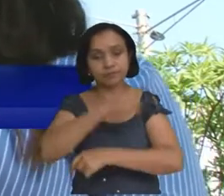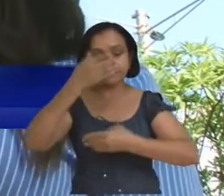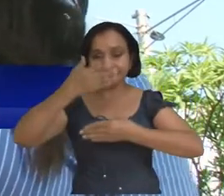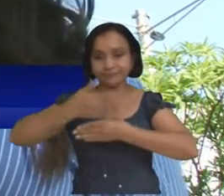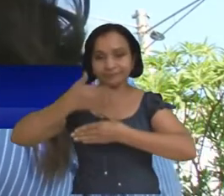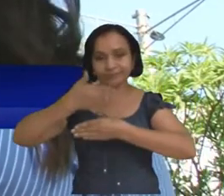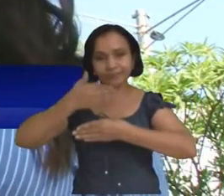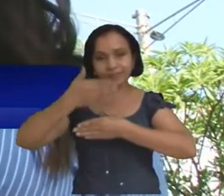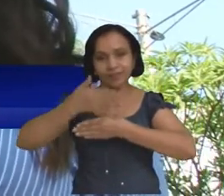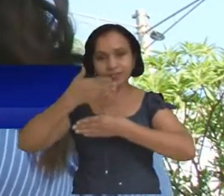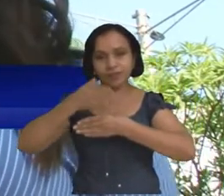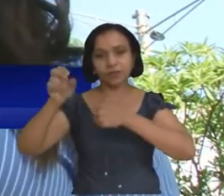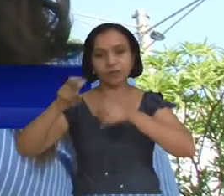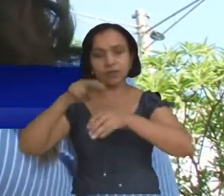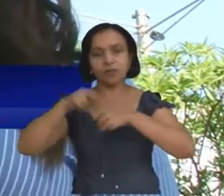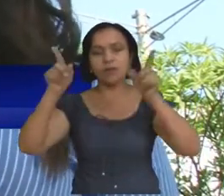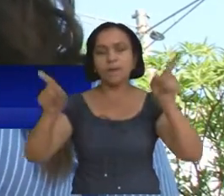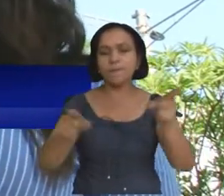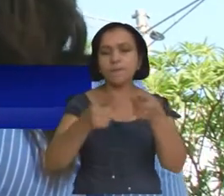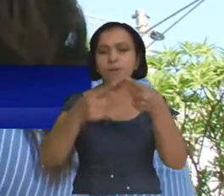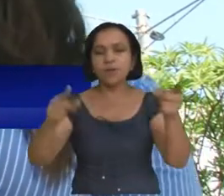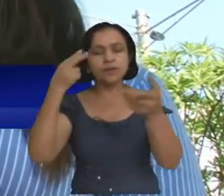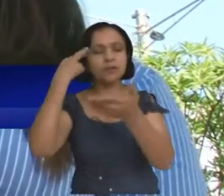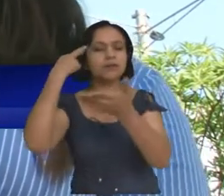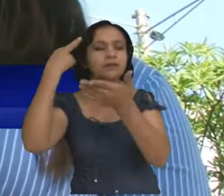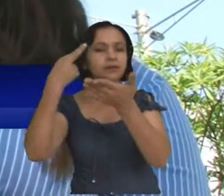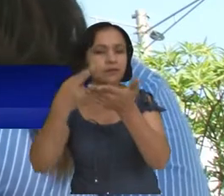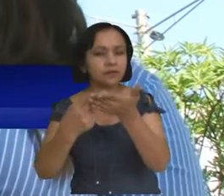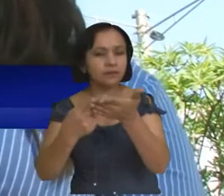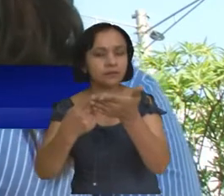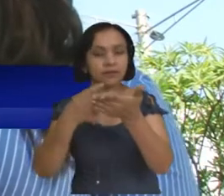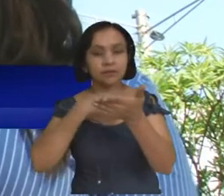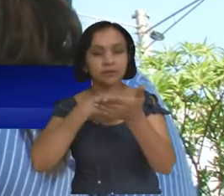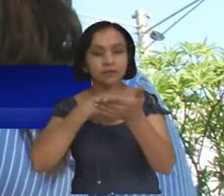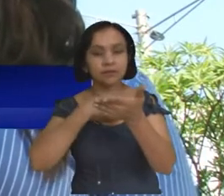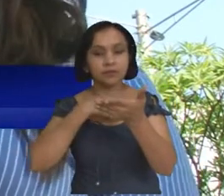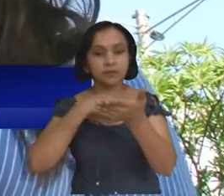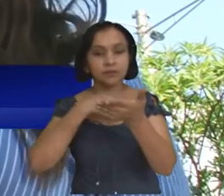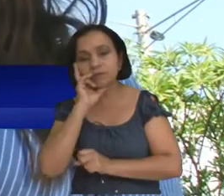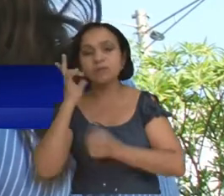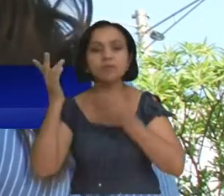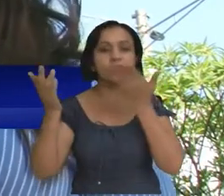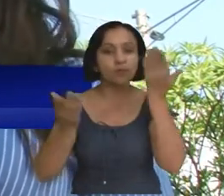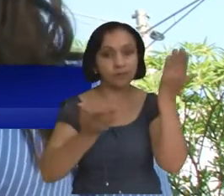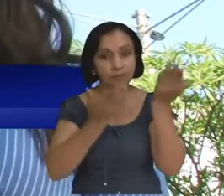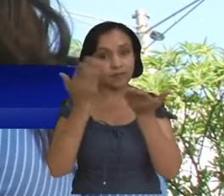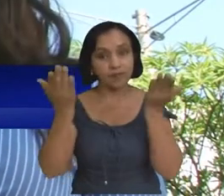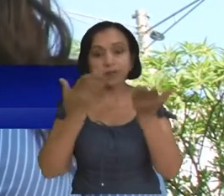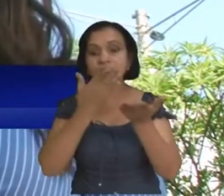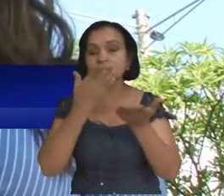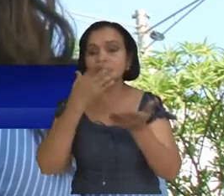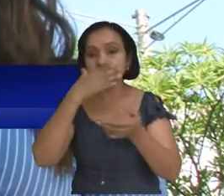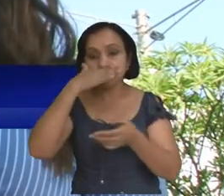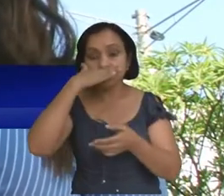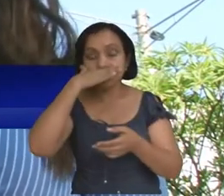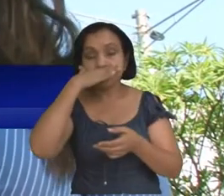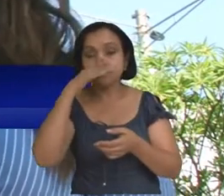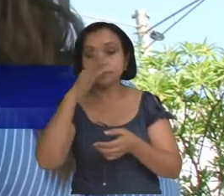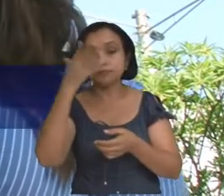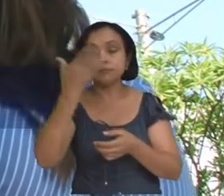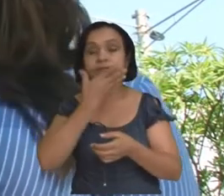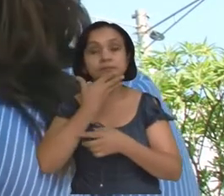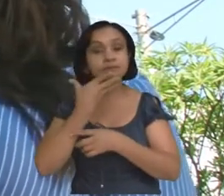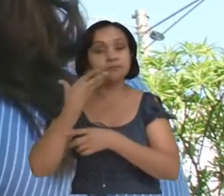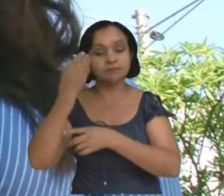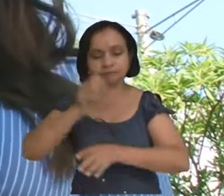Nacional, a través de la música, recordando todas esas facetas de nuestro gran poeta. Así como juventud nos sentimos siempre orgullosos